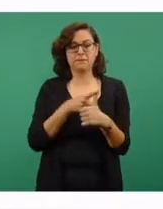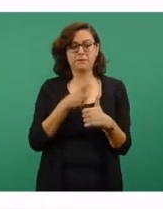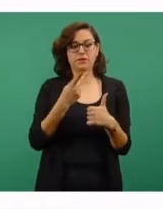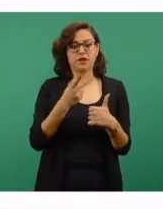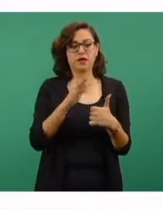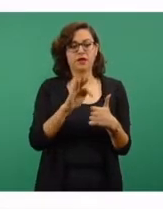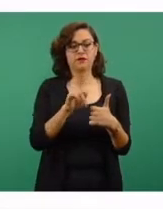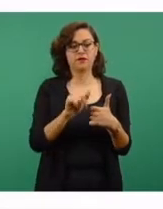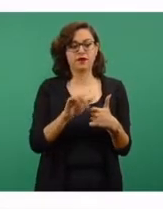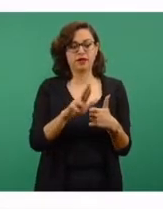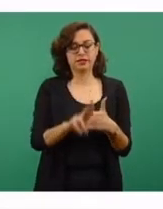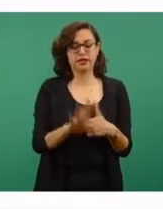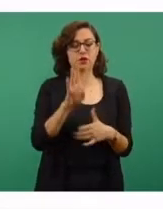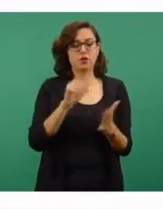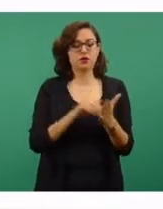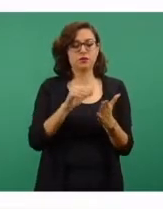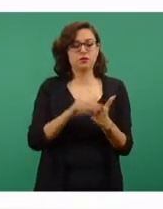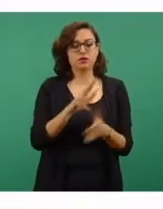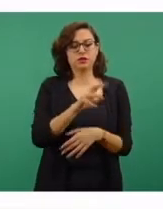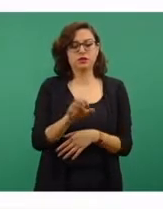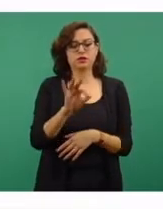Pfizer-BioNTech,